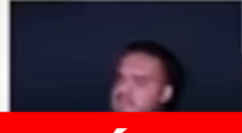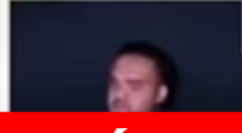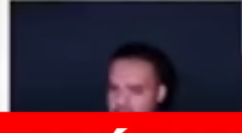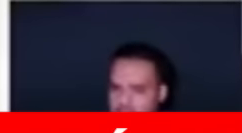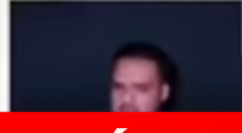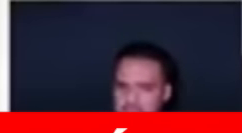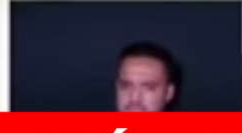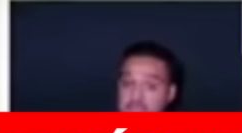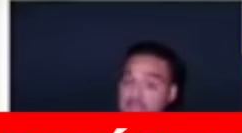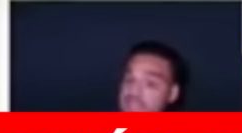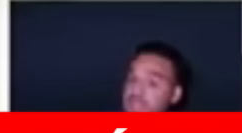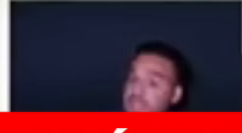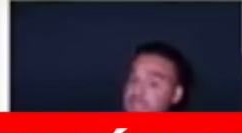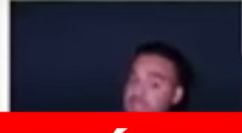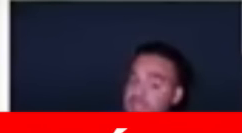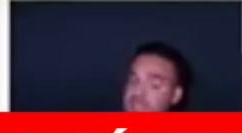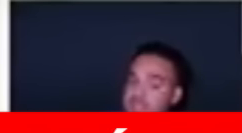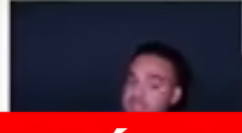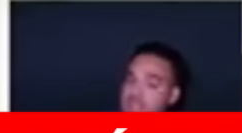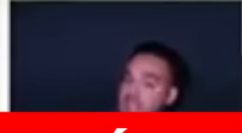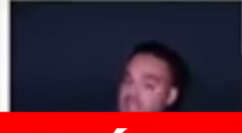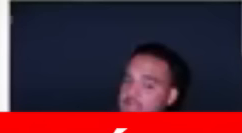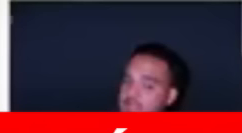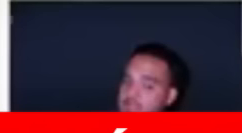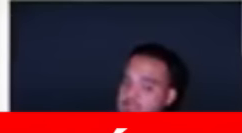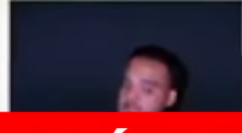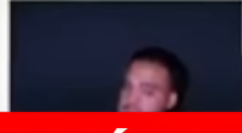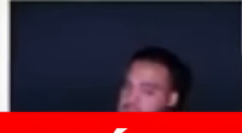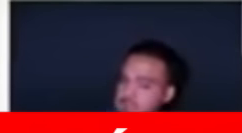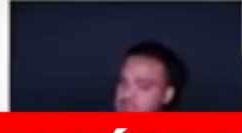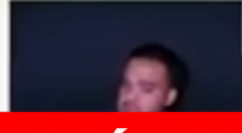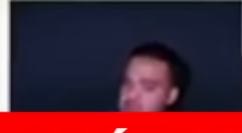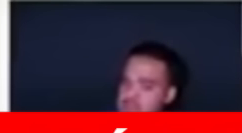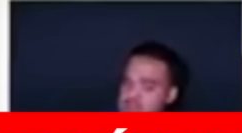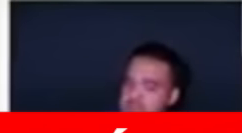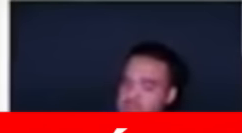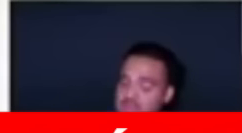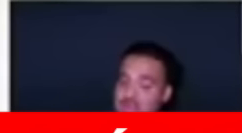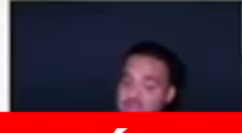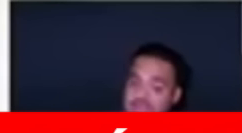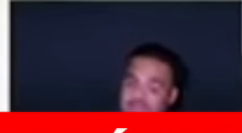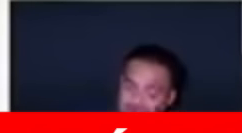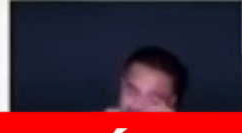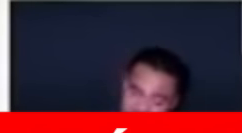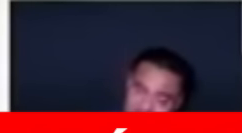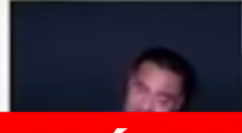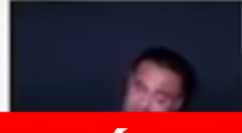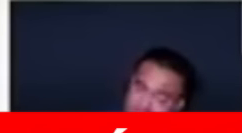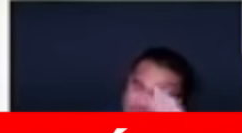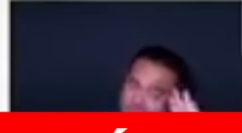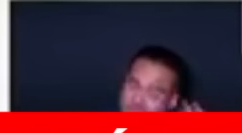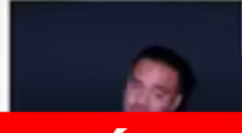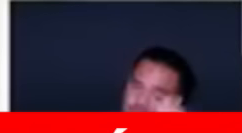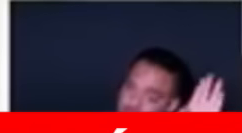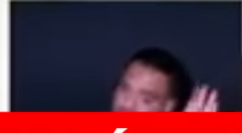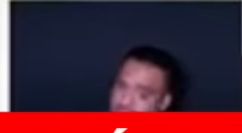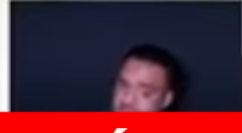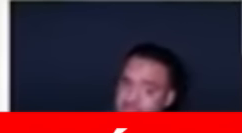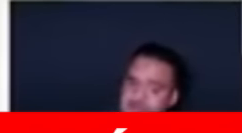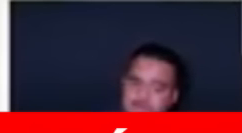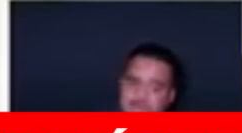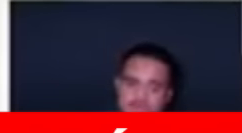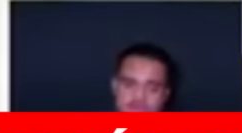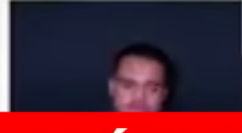que arriesgaban, siguen arriesgando e incluso perdiendo la vida en defensa de las familias